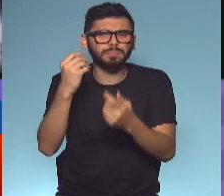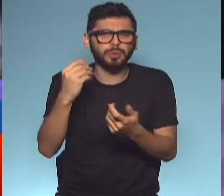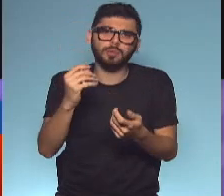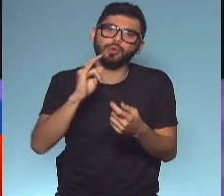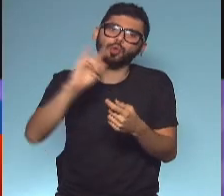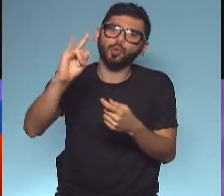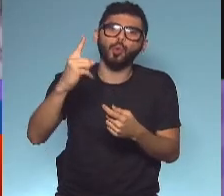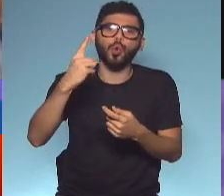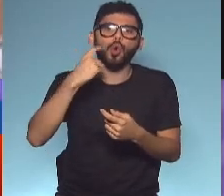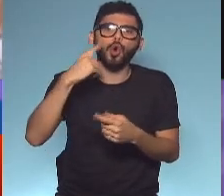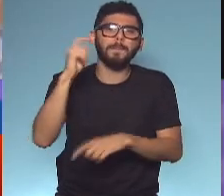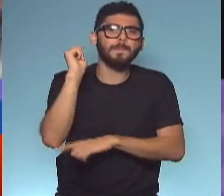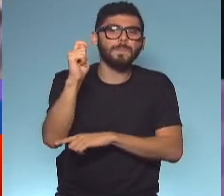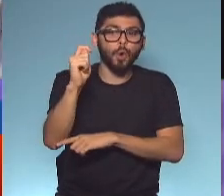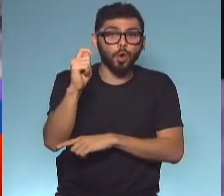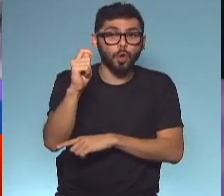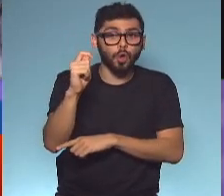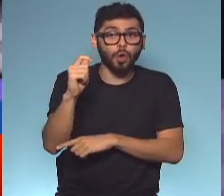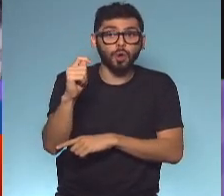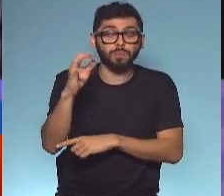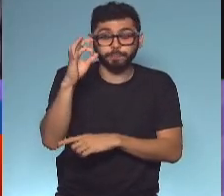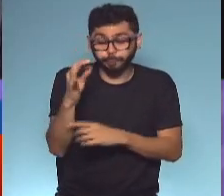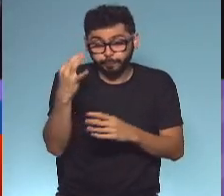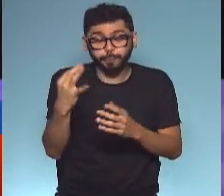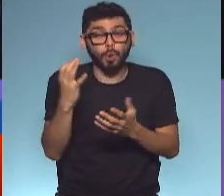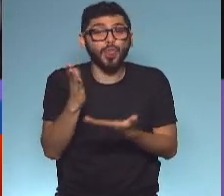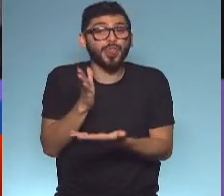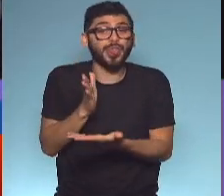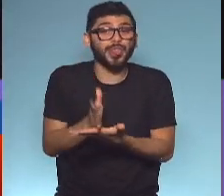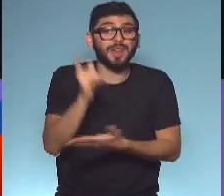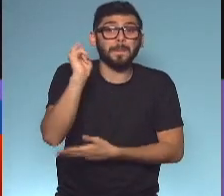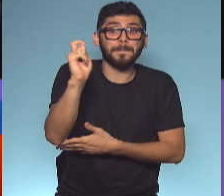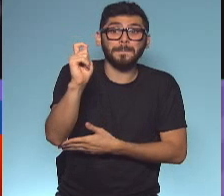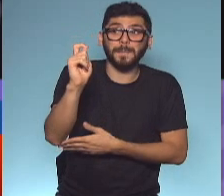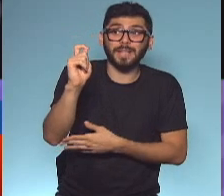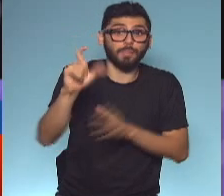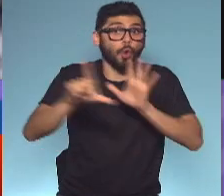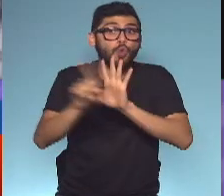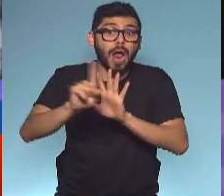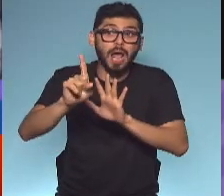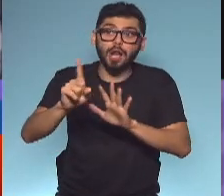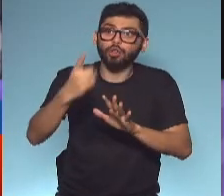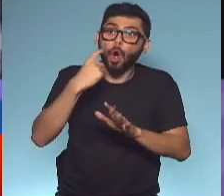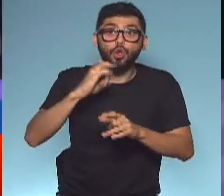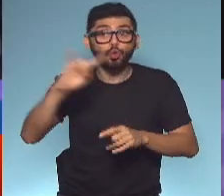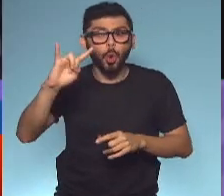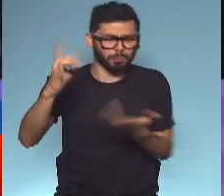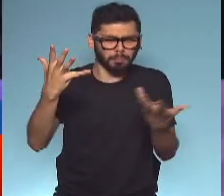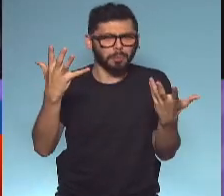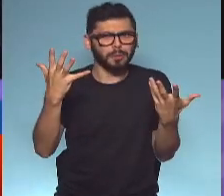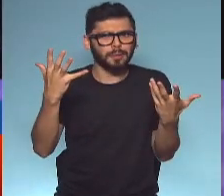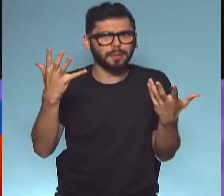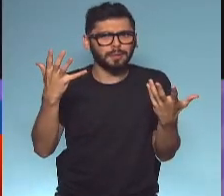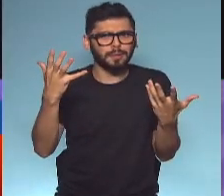mejor control de la pesca en las licencias de pesca que venden en forma ilegal y ilegítima, ¿no? No nos podemos olvidar, digamos, de